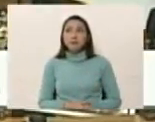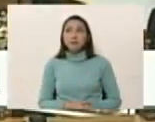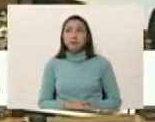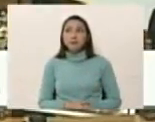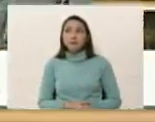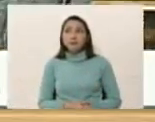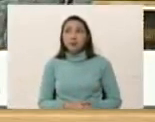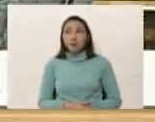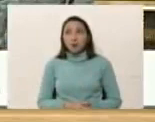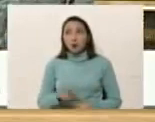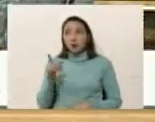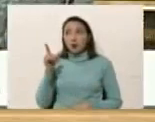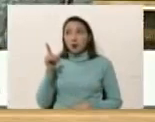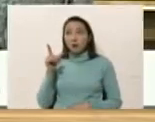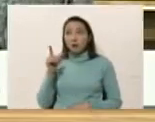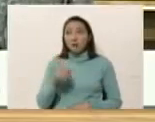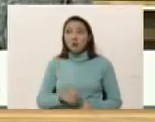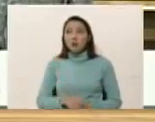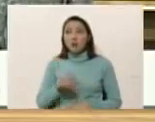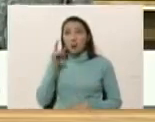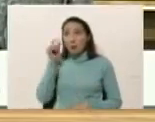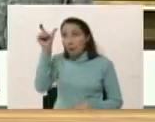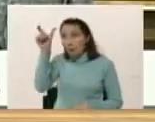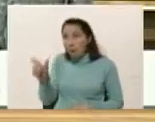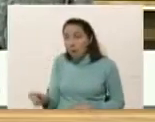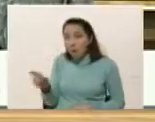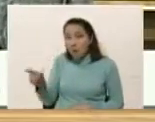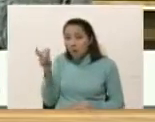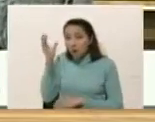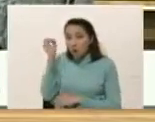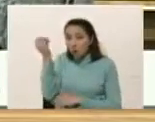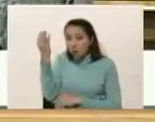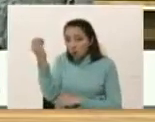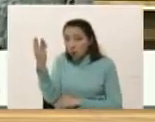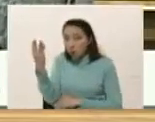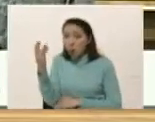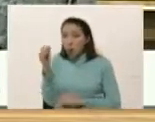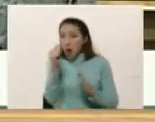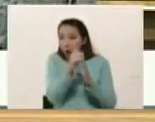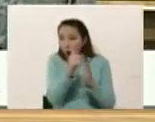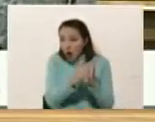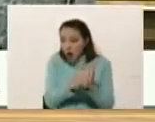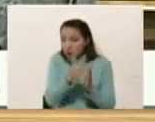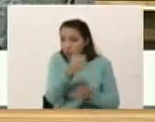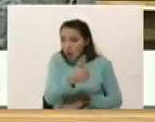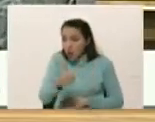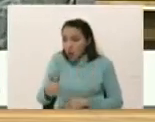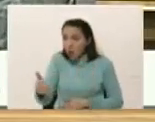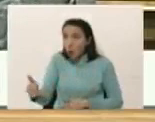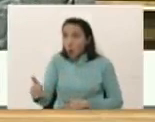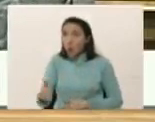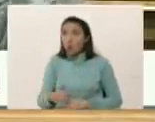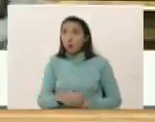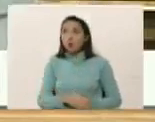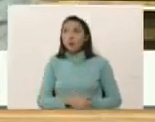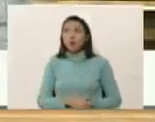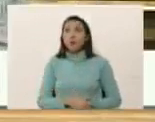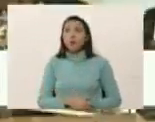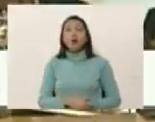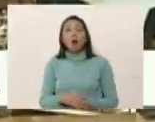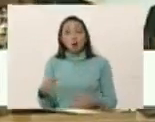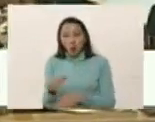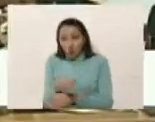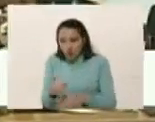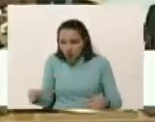hay diputados y va a expresar algo de réplica o va a ir o el artículo por artículo correcto